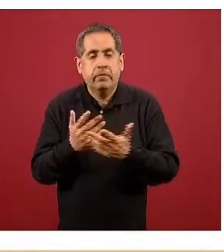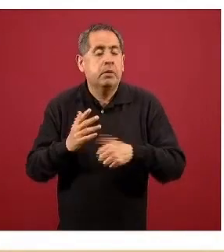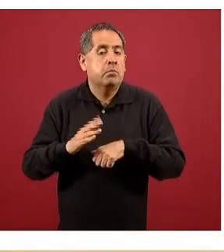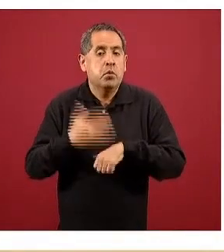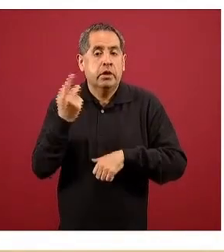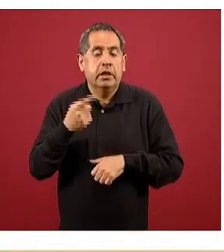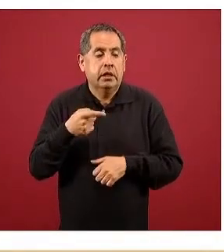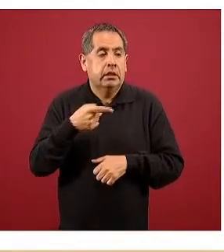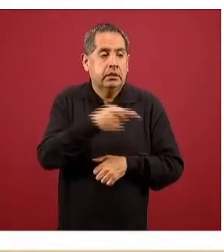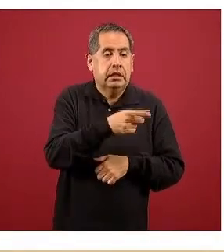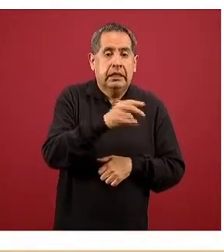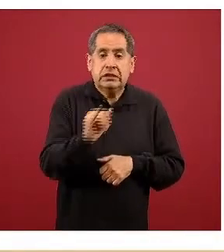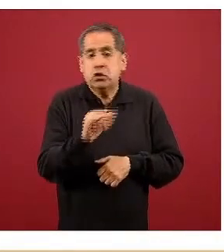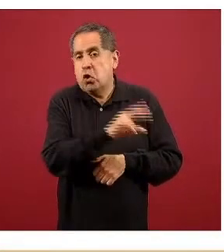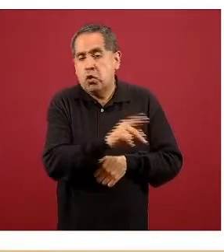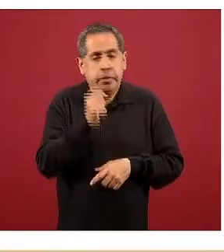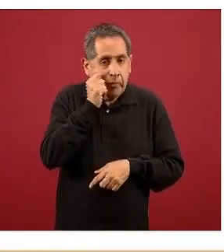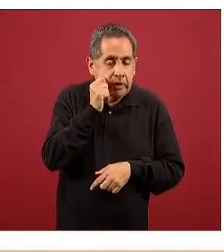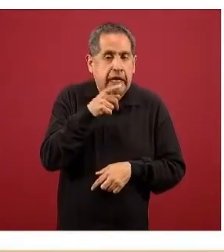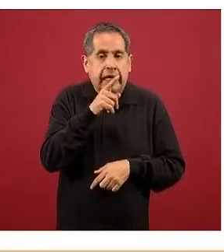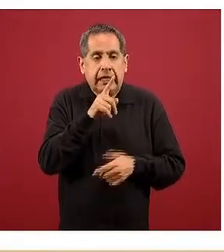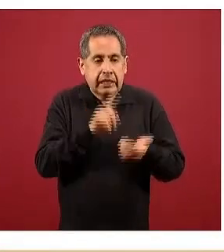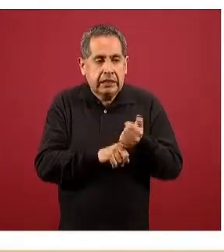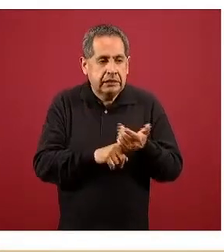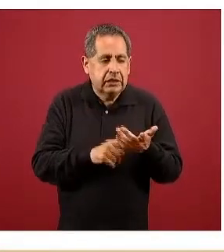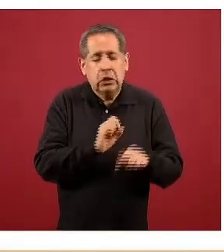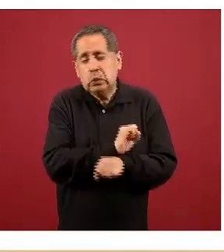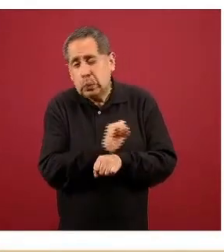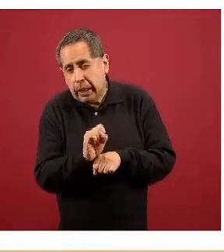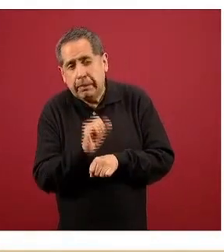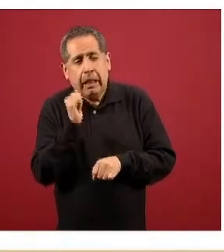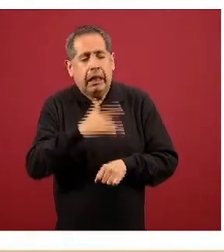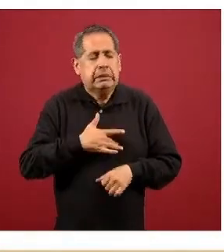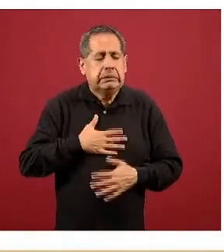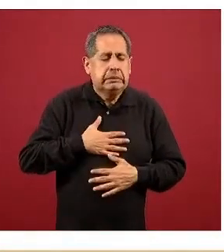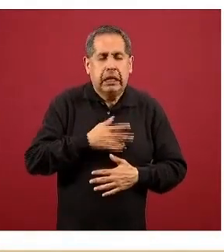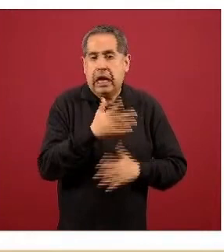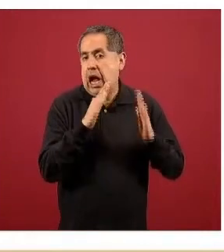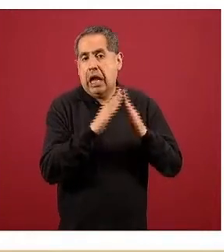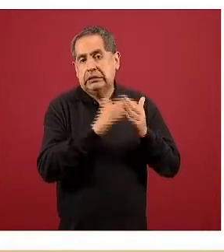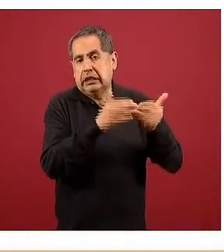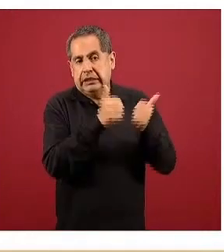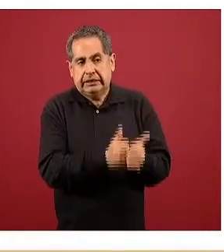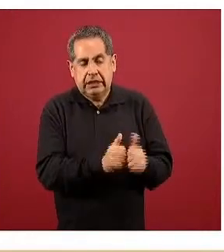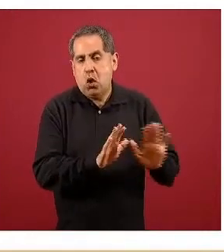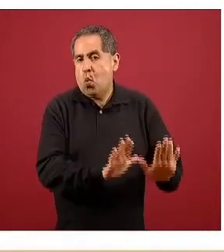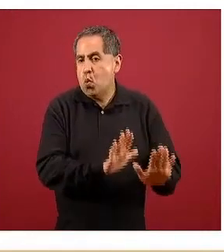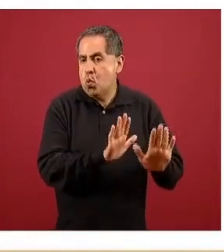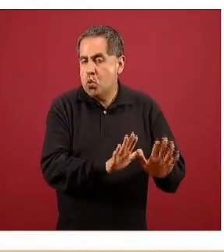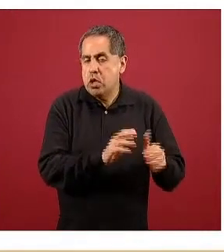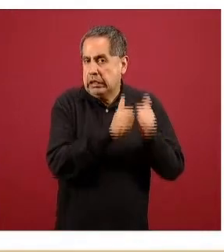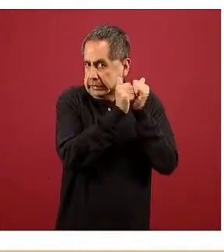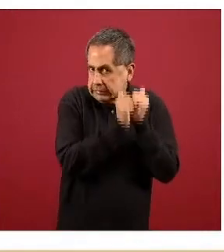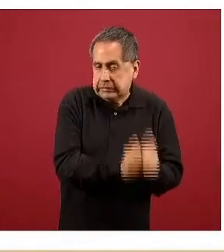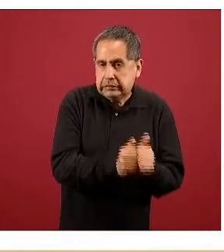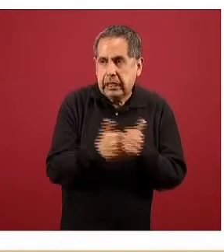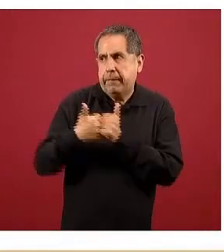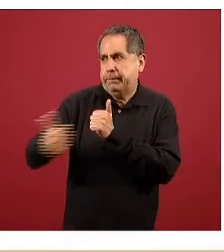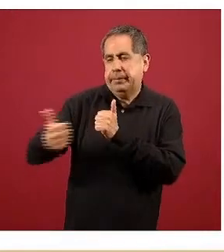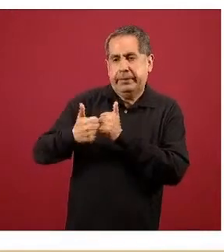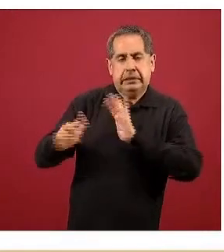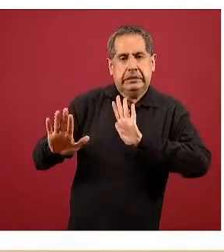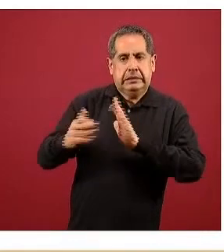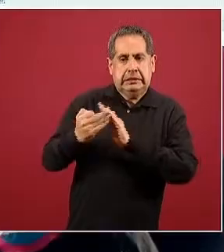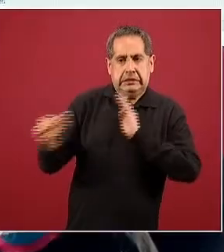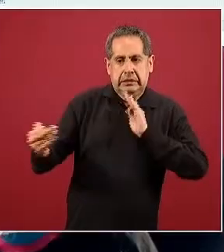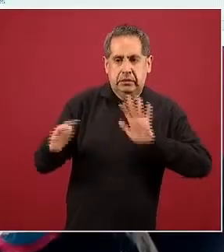importante es, no importa si son positivos o negativos, si son casos leves, están en casa, cuidando su salud, aislados, en